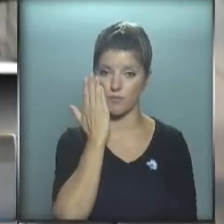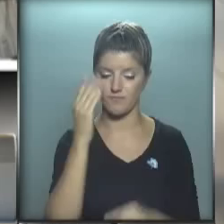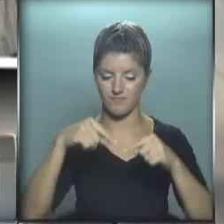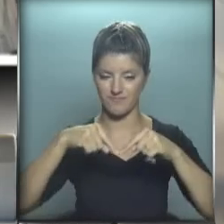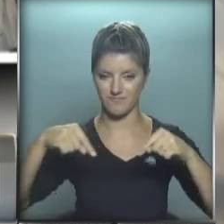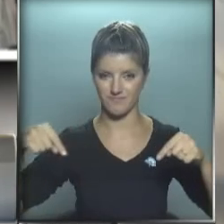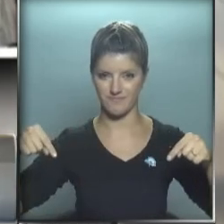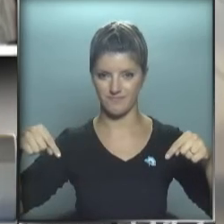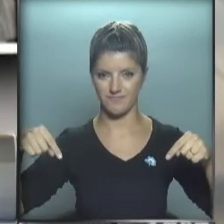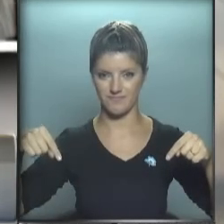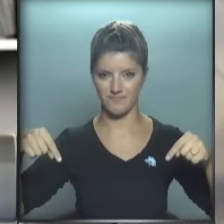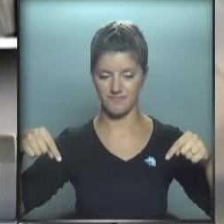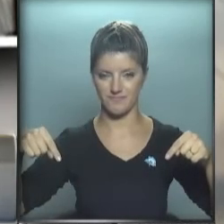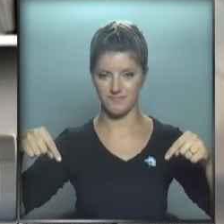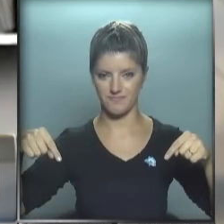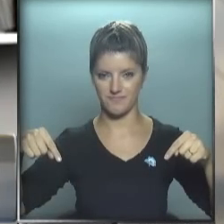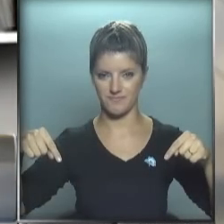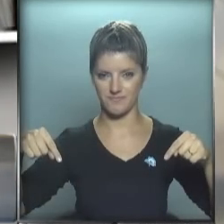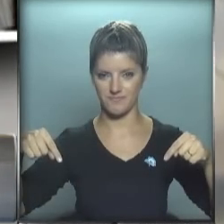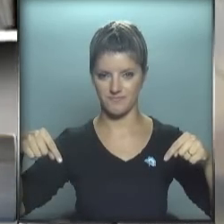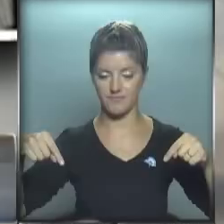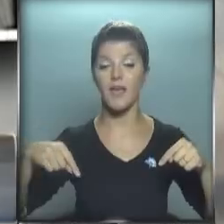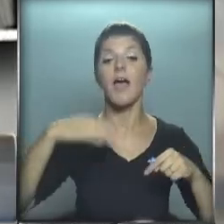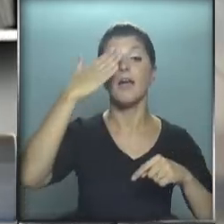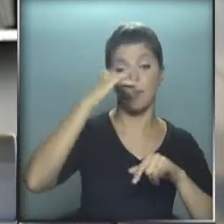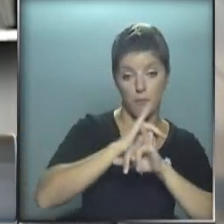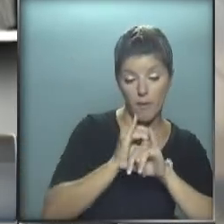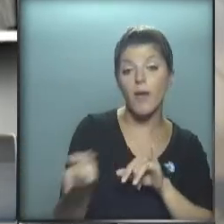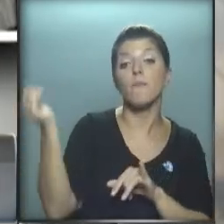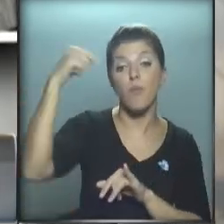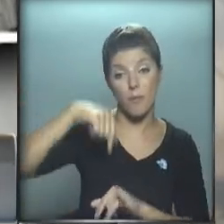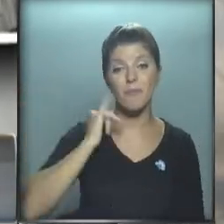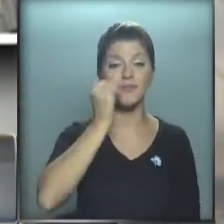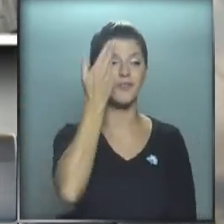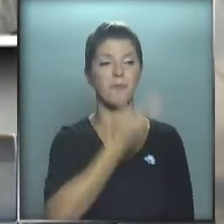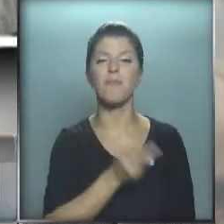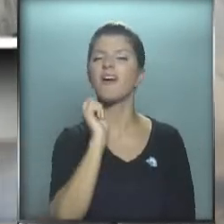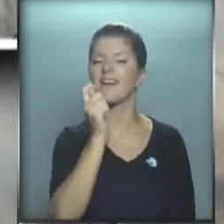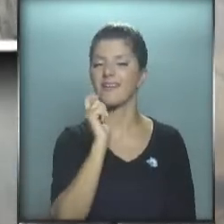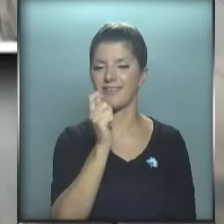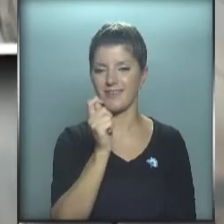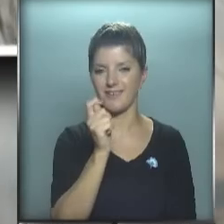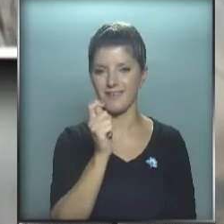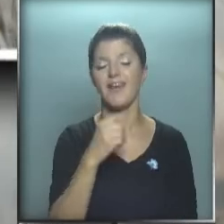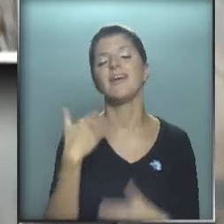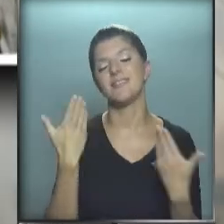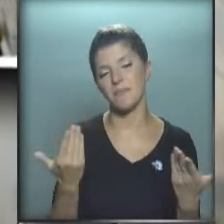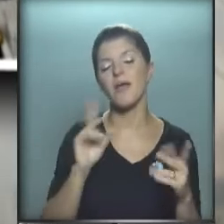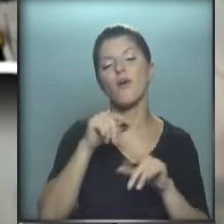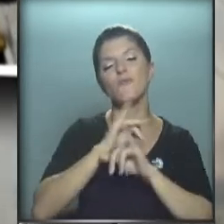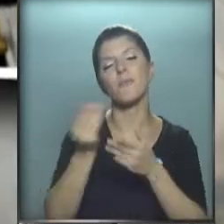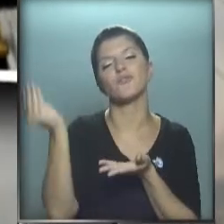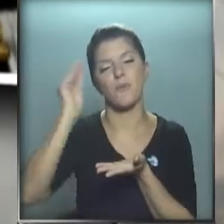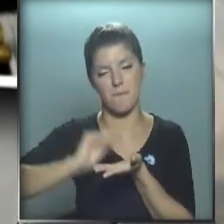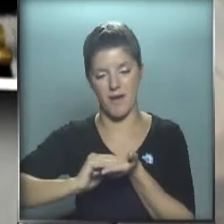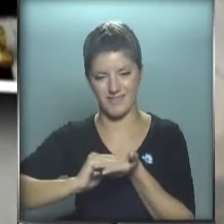Facebook Yo veo visión 7 internacional luego de la pausa le contamos Quién es nuestro personaje de hoy y por supuesto más información